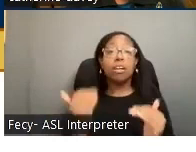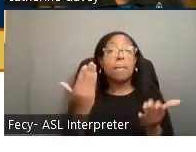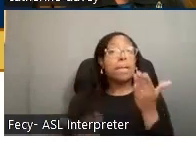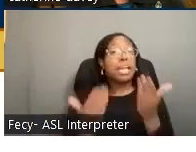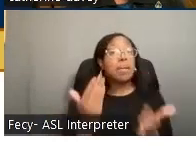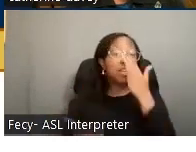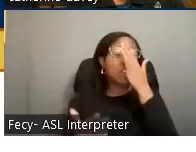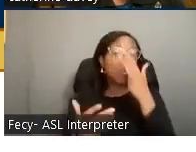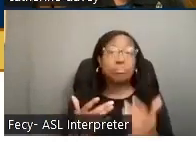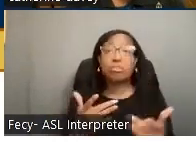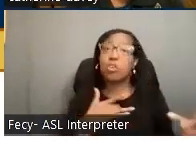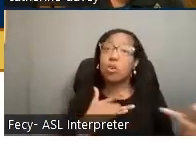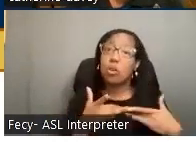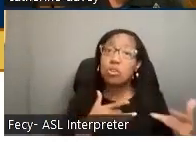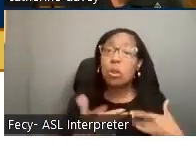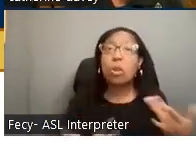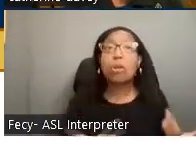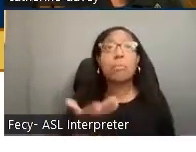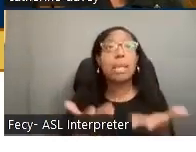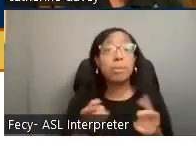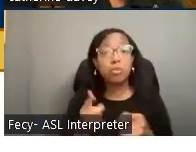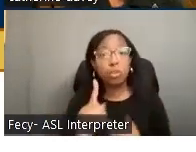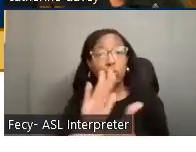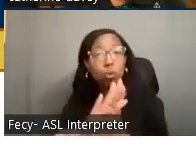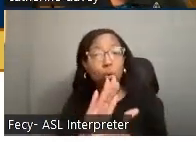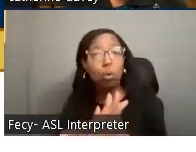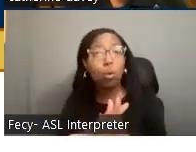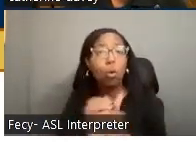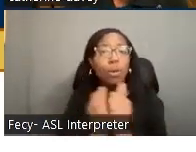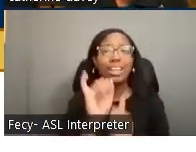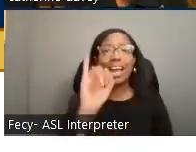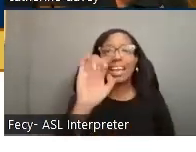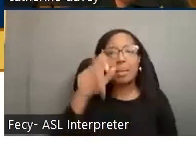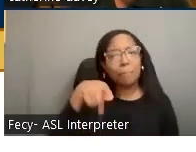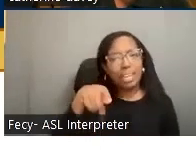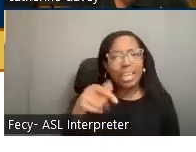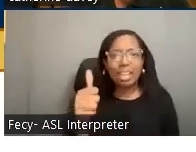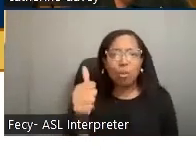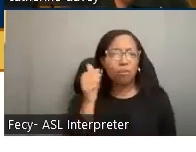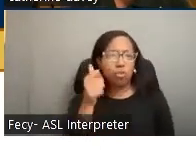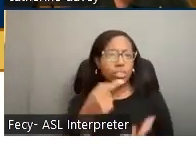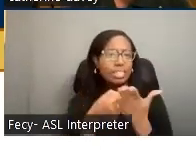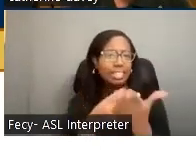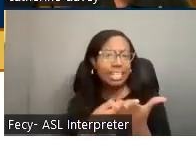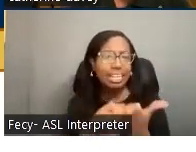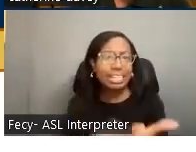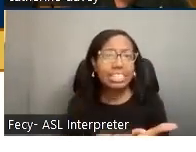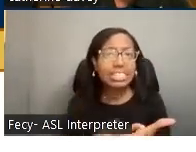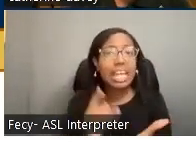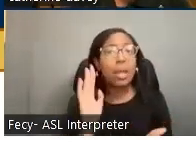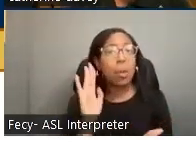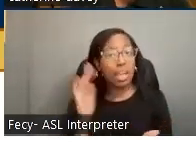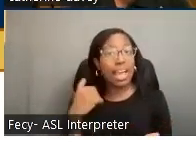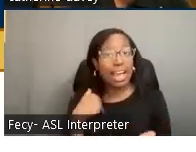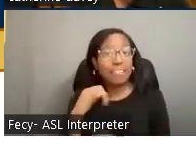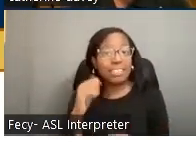simplemente quiénes son. Si ustedes tienen miedo que maestras, maestros, educadores, por medio de este proceso de IEP, de transición, no